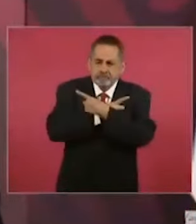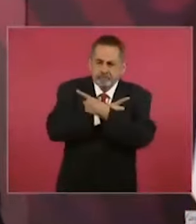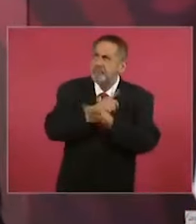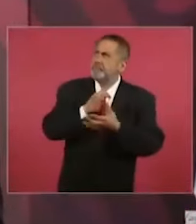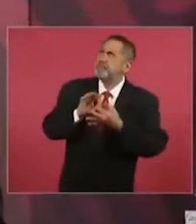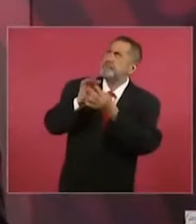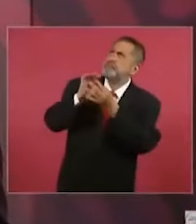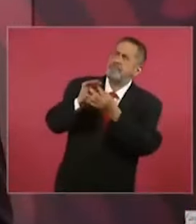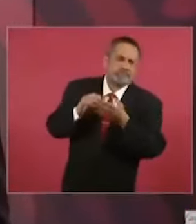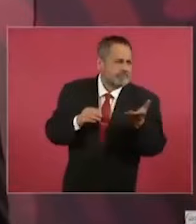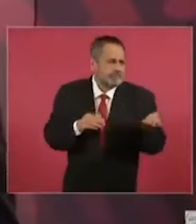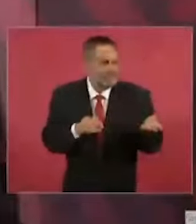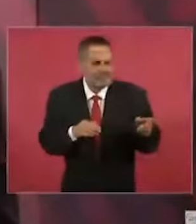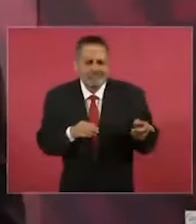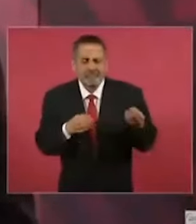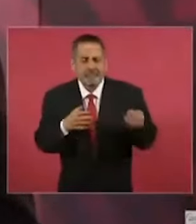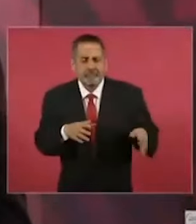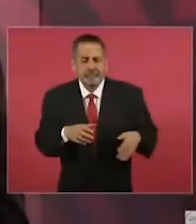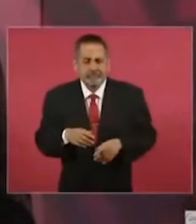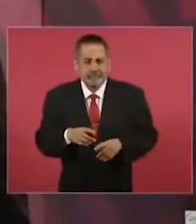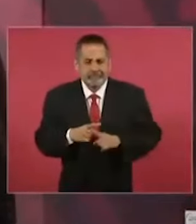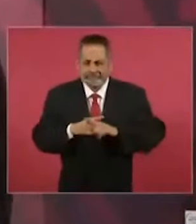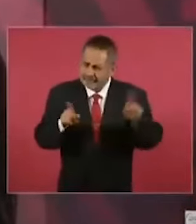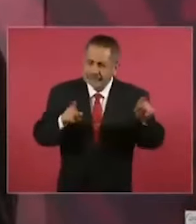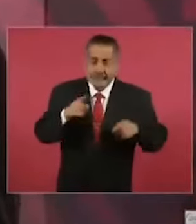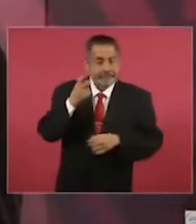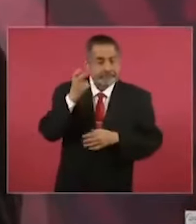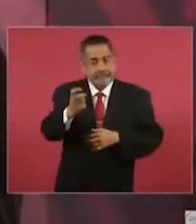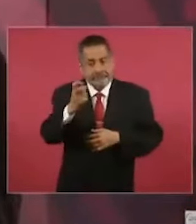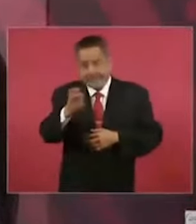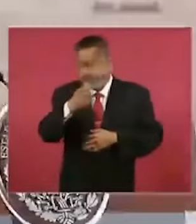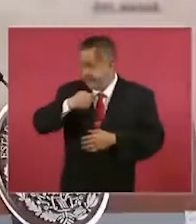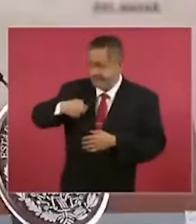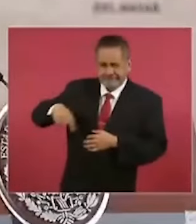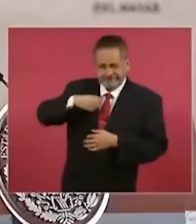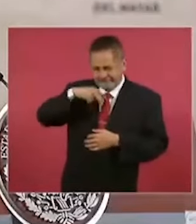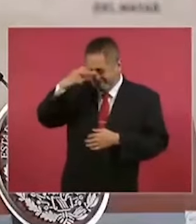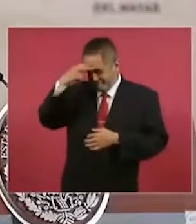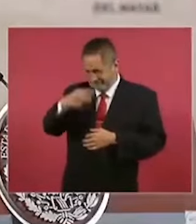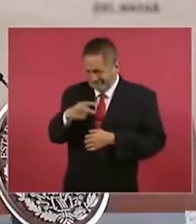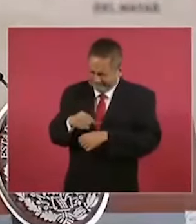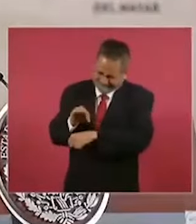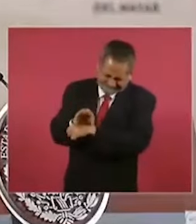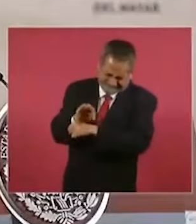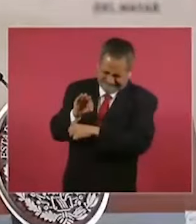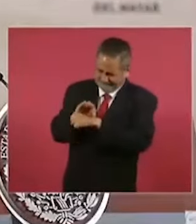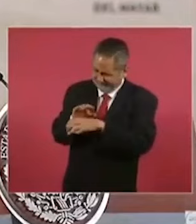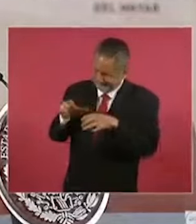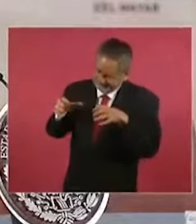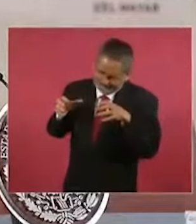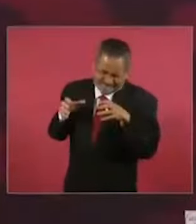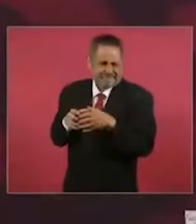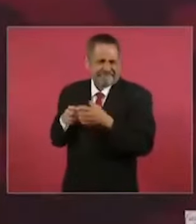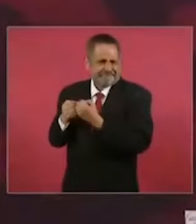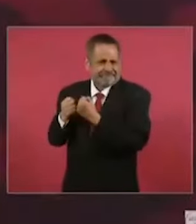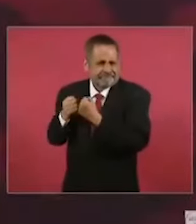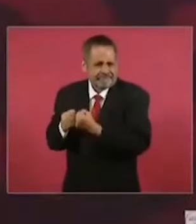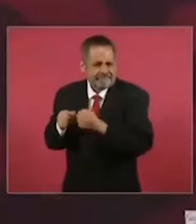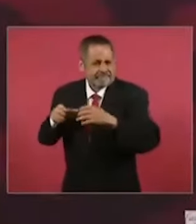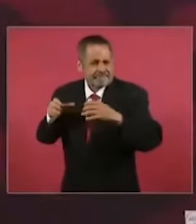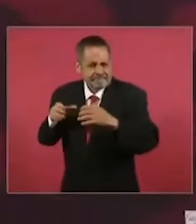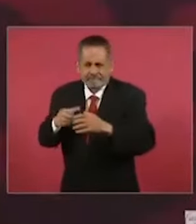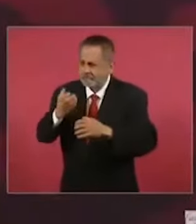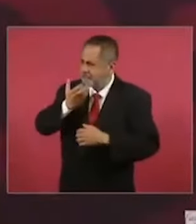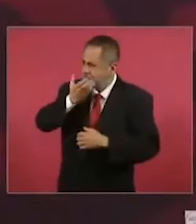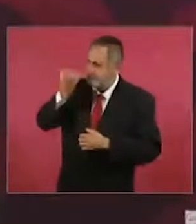quería ir a Cancún con su esposa con su niña pero al ver que los boletos eran tan baratos se llevó a la mamá al papá a la